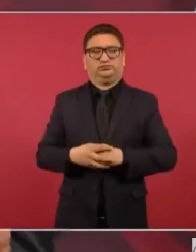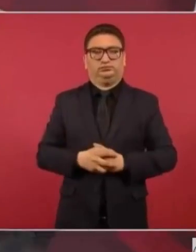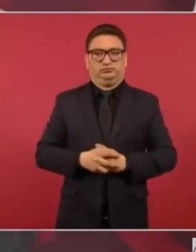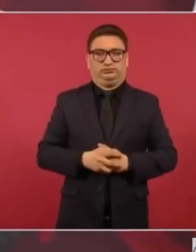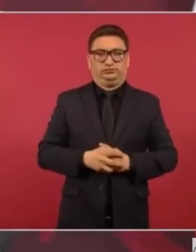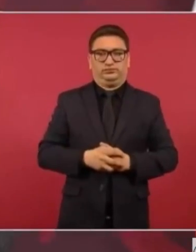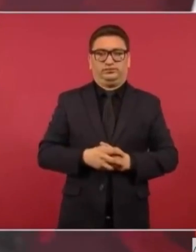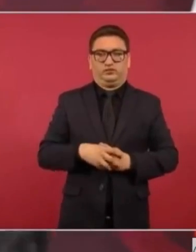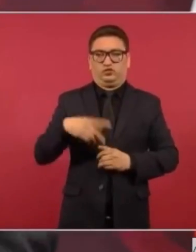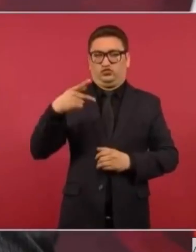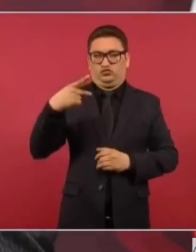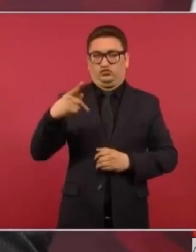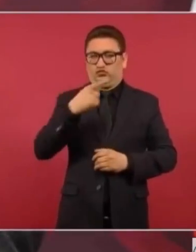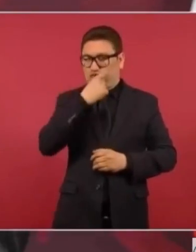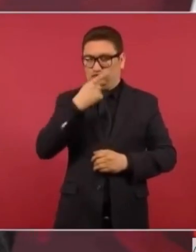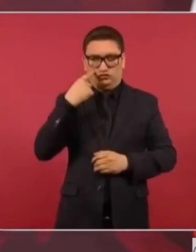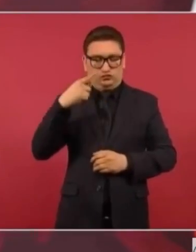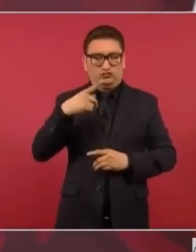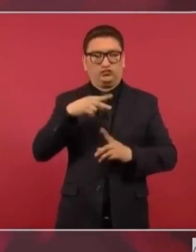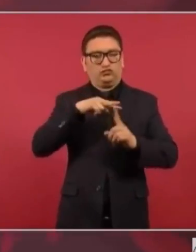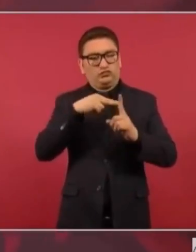de posturas,